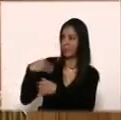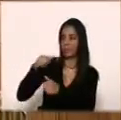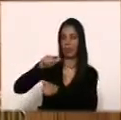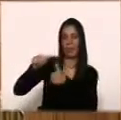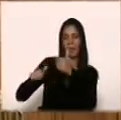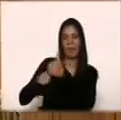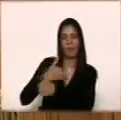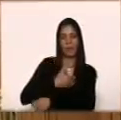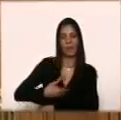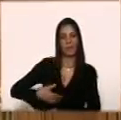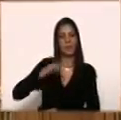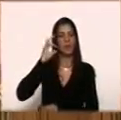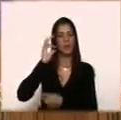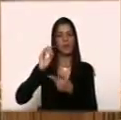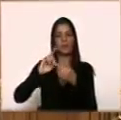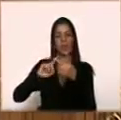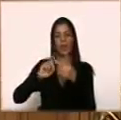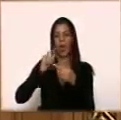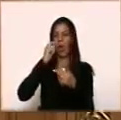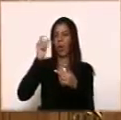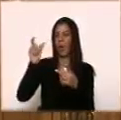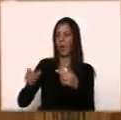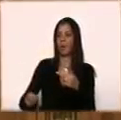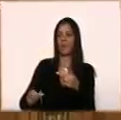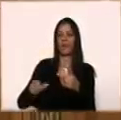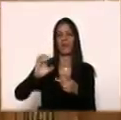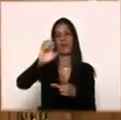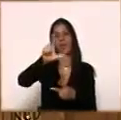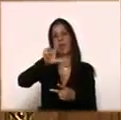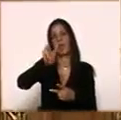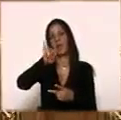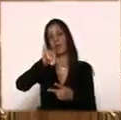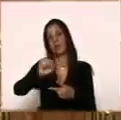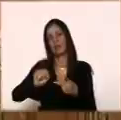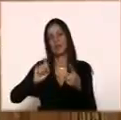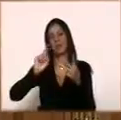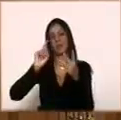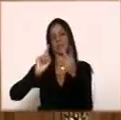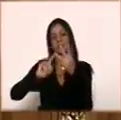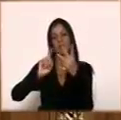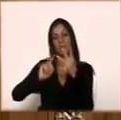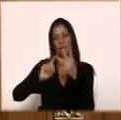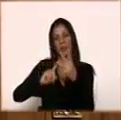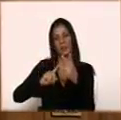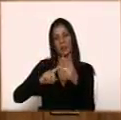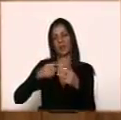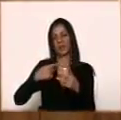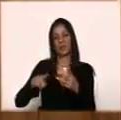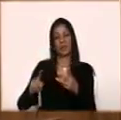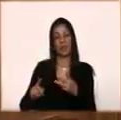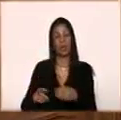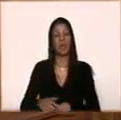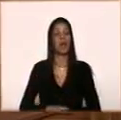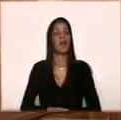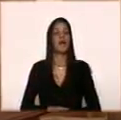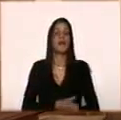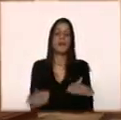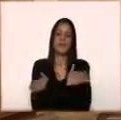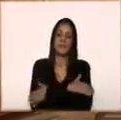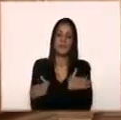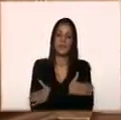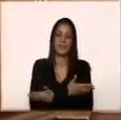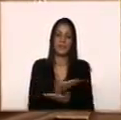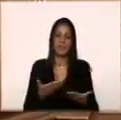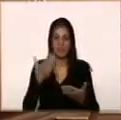encargada, compatriota bolivariano, colega constituyente, segundo vicepresidente, Y bueno, desde aquí nos sumamos a nuestro abrazo cariñoso y